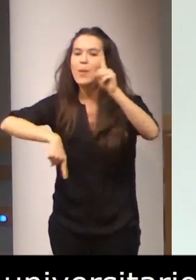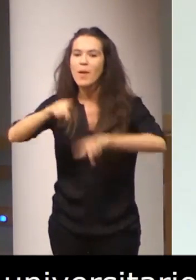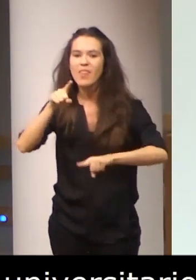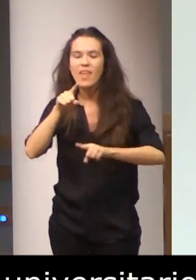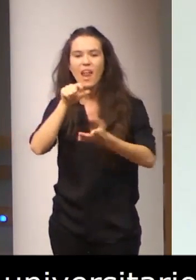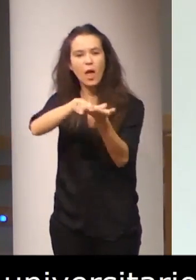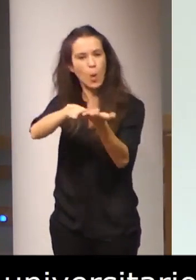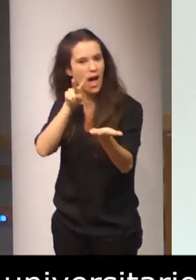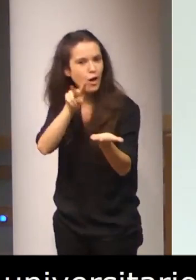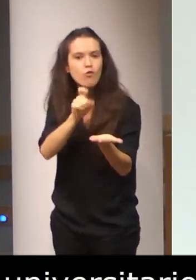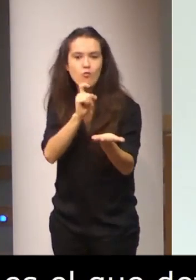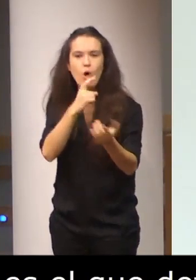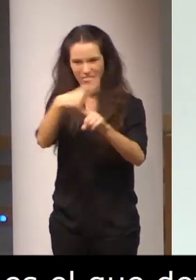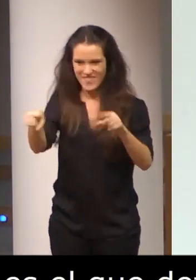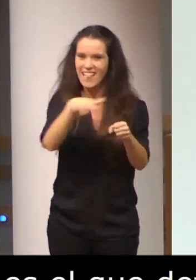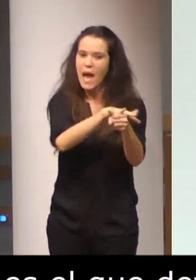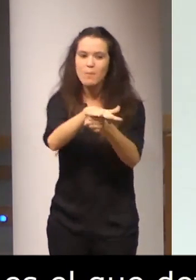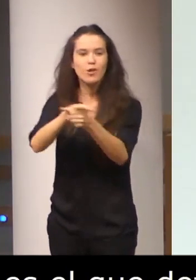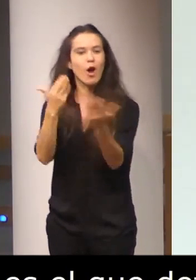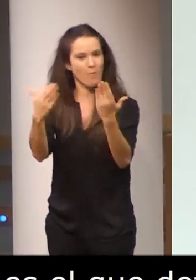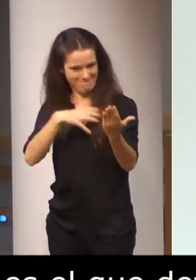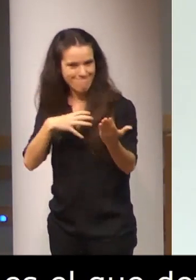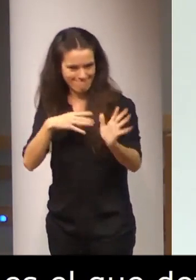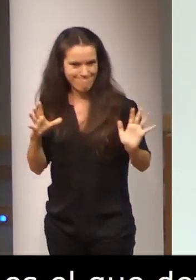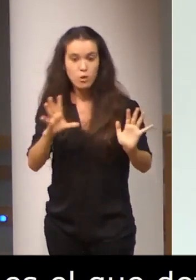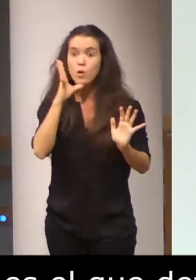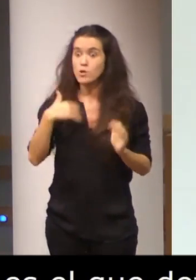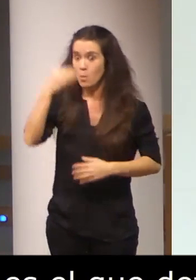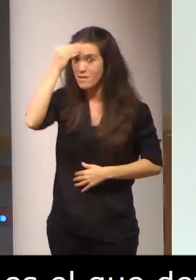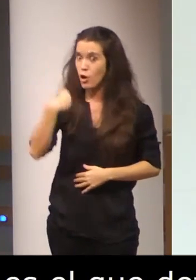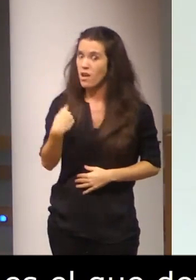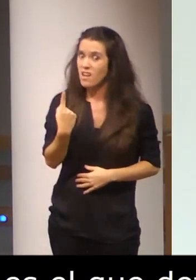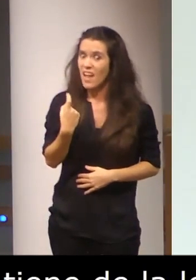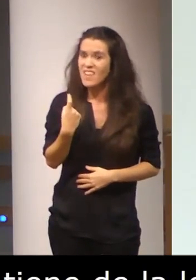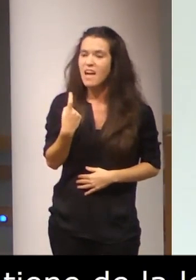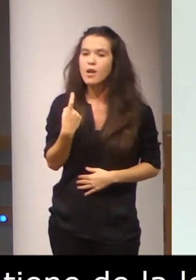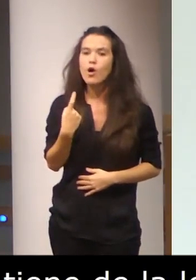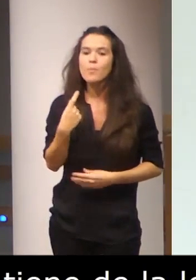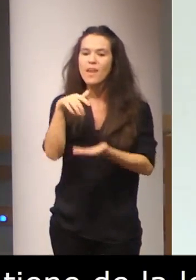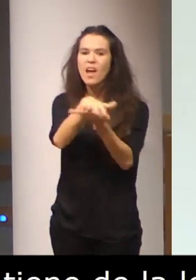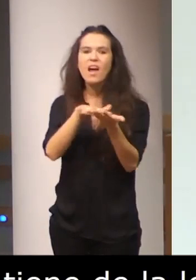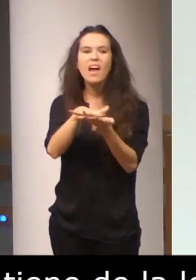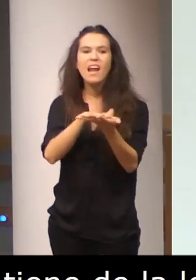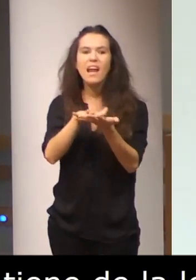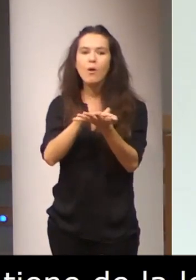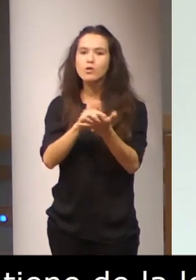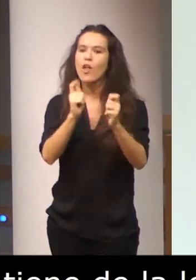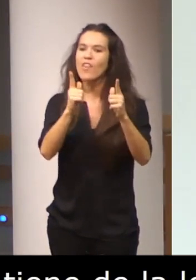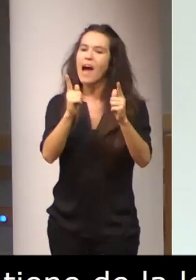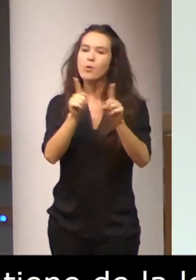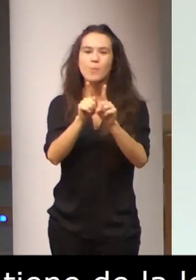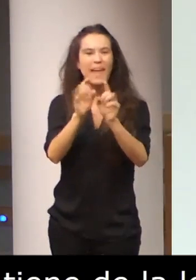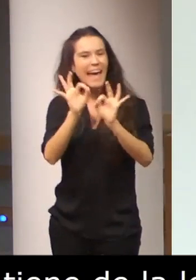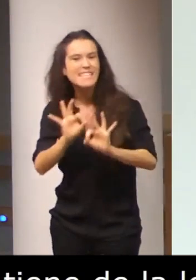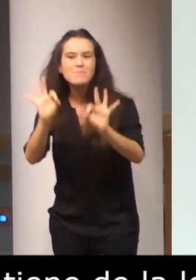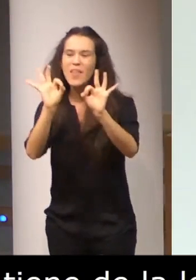Entonces, en ese sentido, creo que es necesario que no dotar a la lengua de signos de un carácter especial